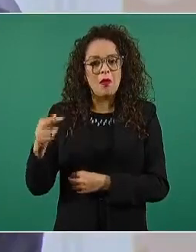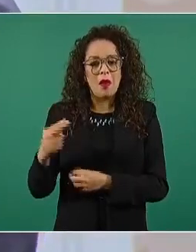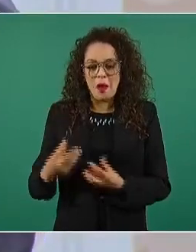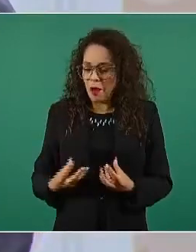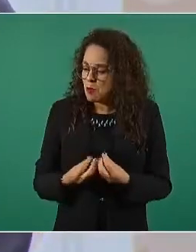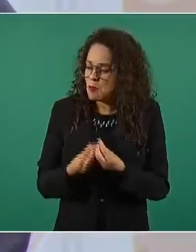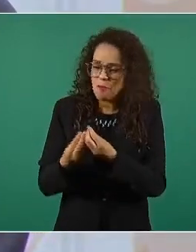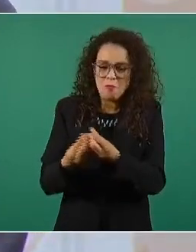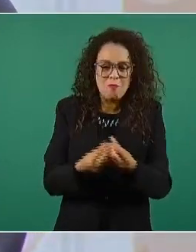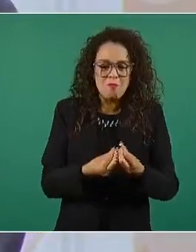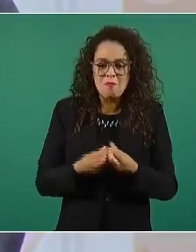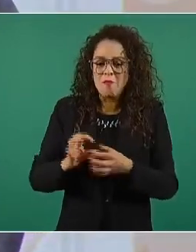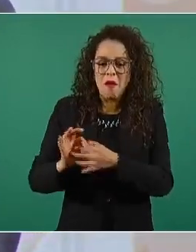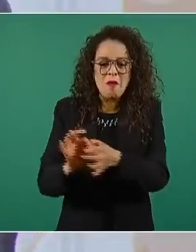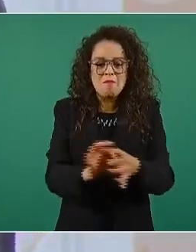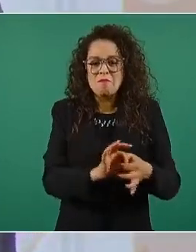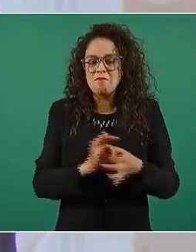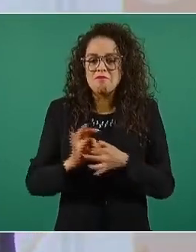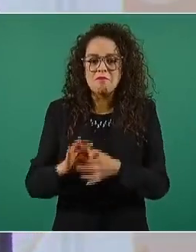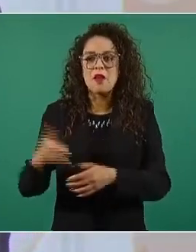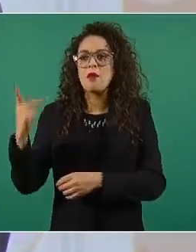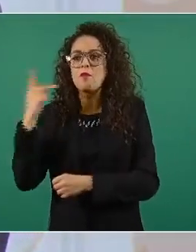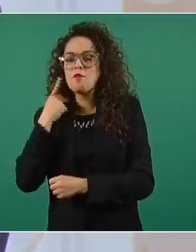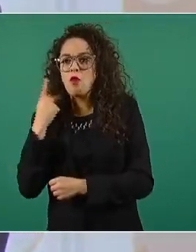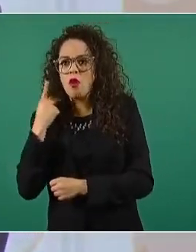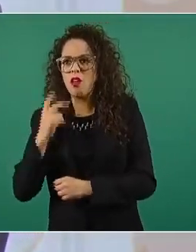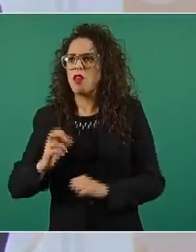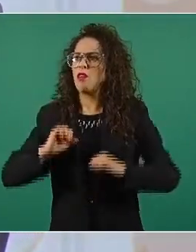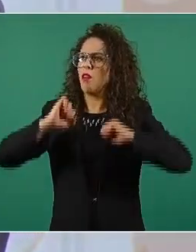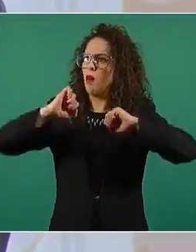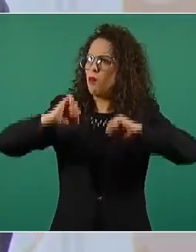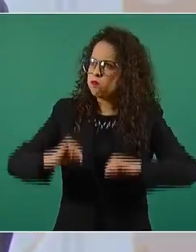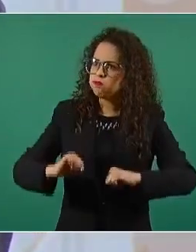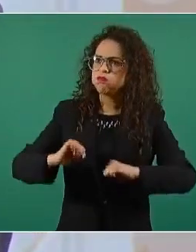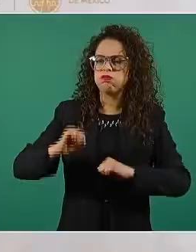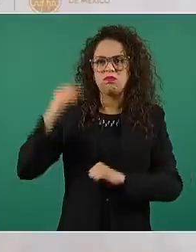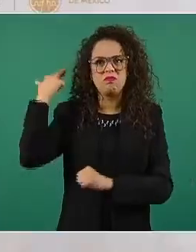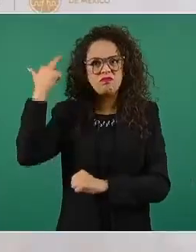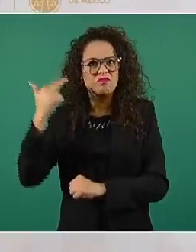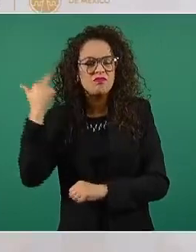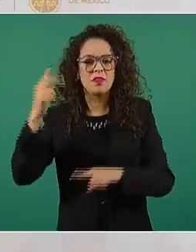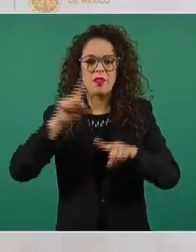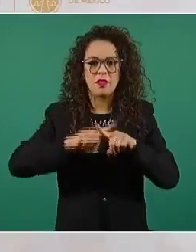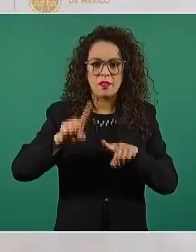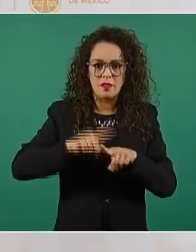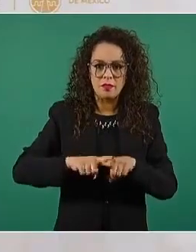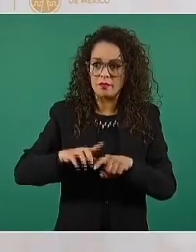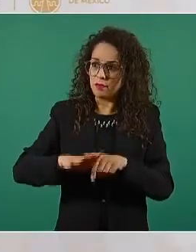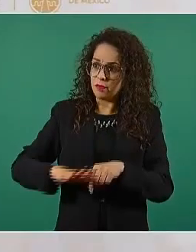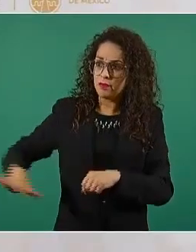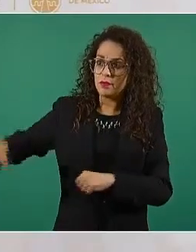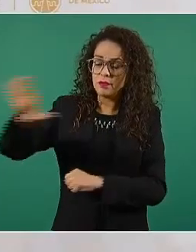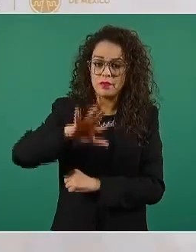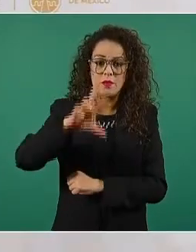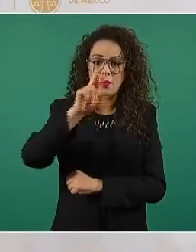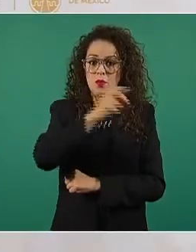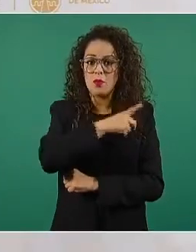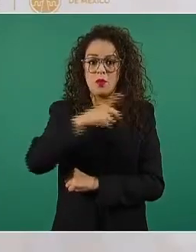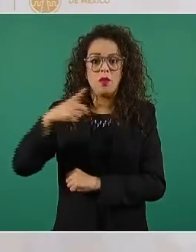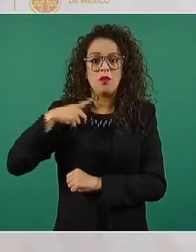Políticos, monarcas y hombres de Estado no deben omitir estas